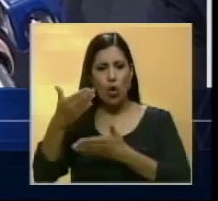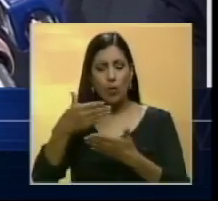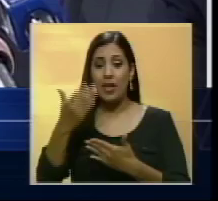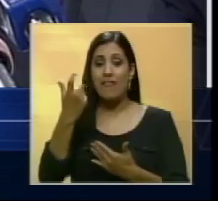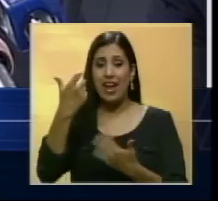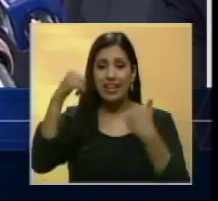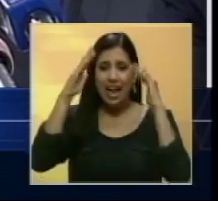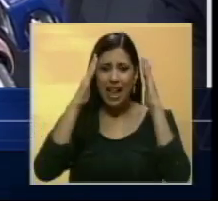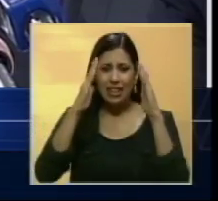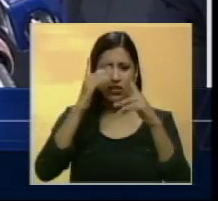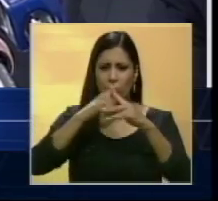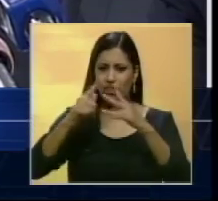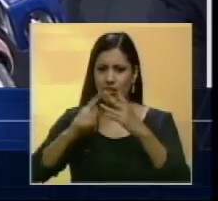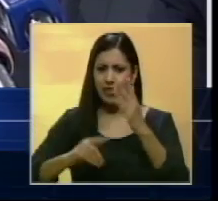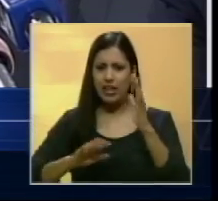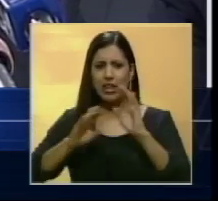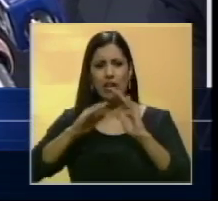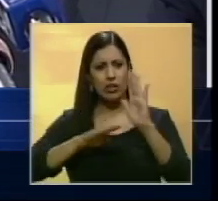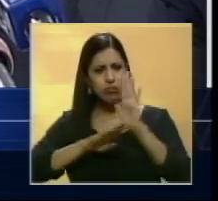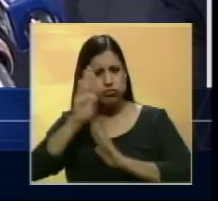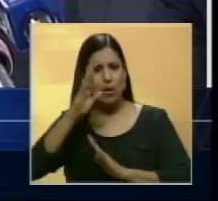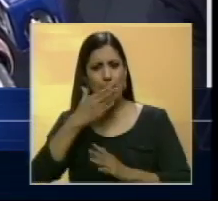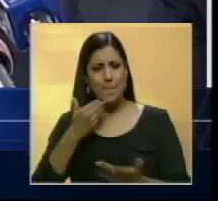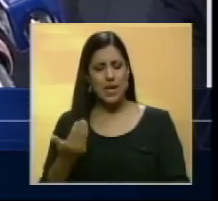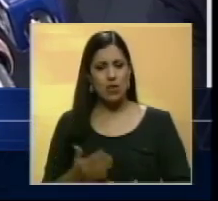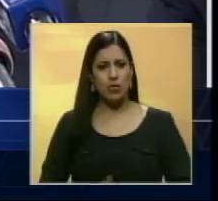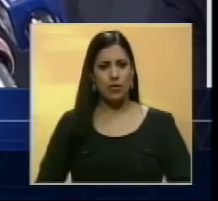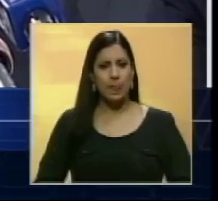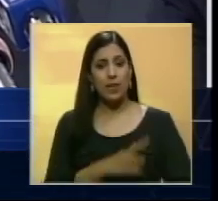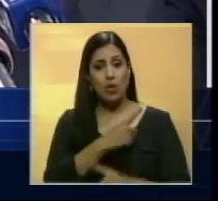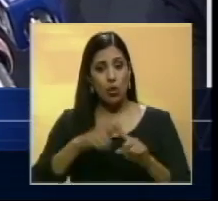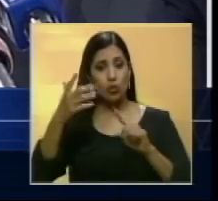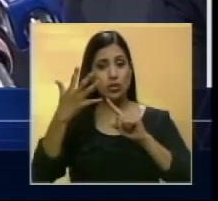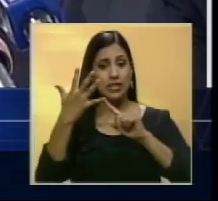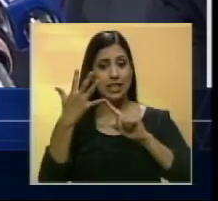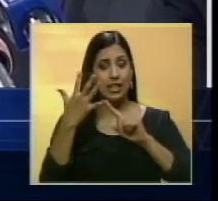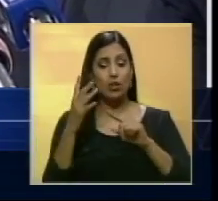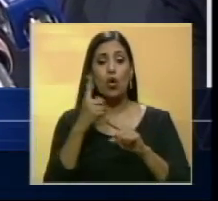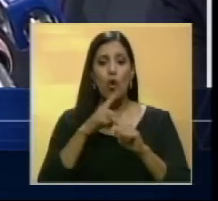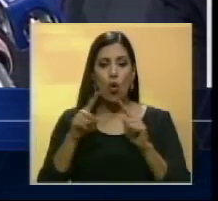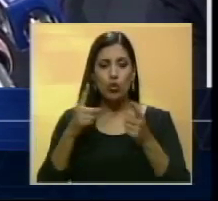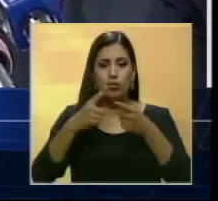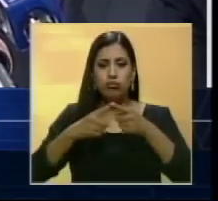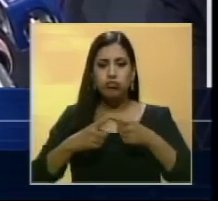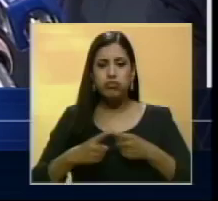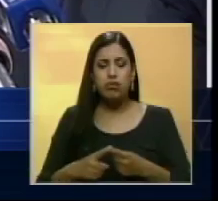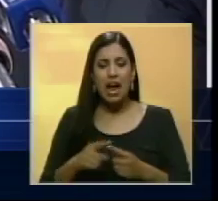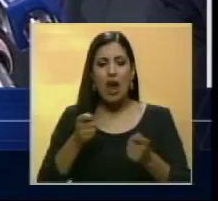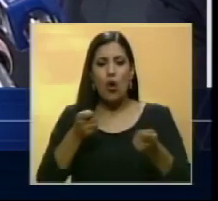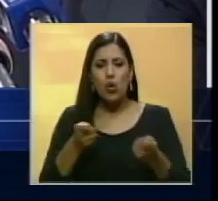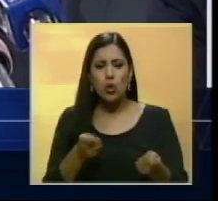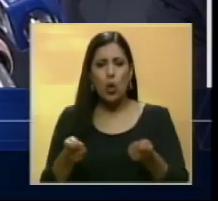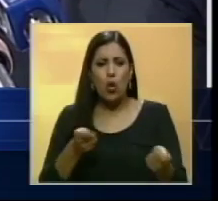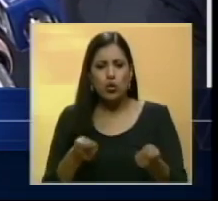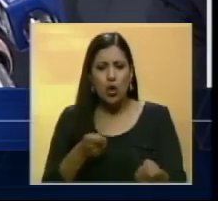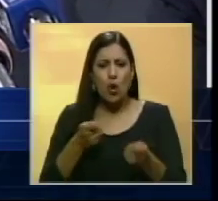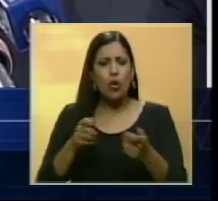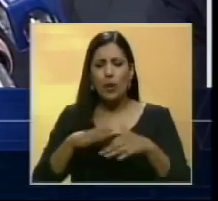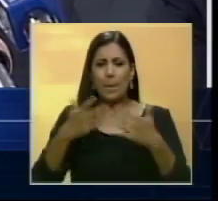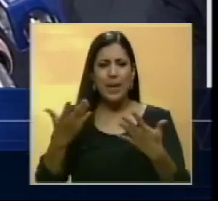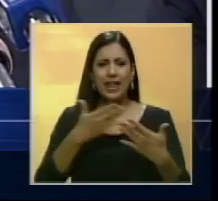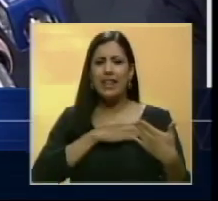sin atender la diversidad de estructuras de costos. Quinto, una multiplicidad de regulaciones que